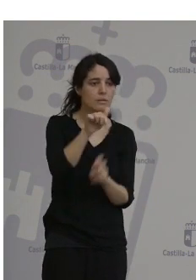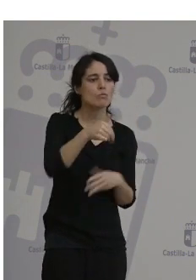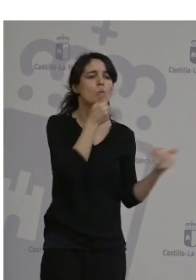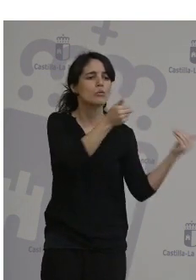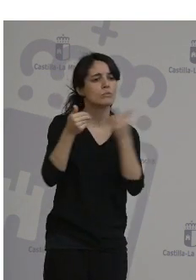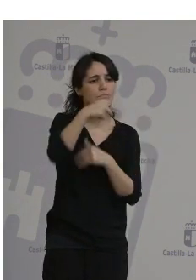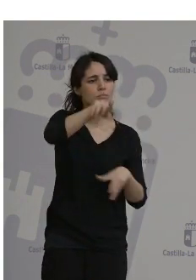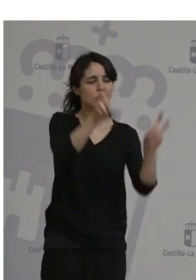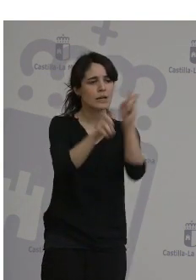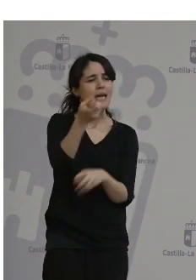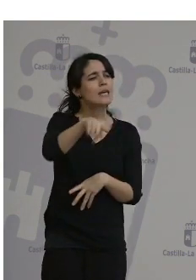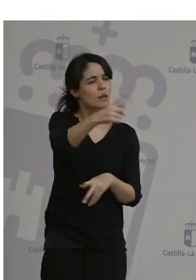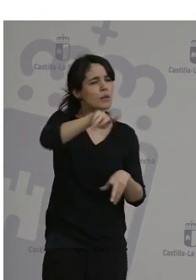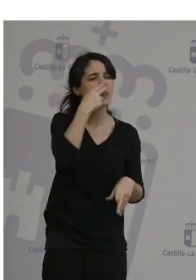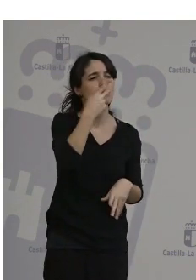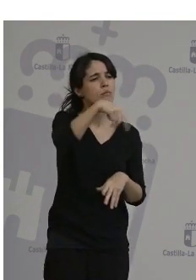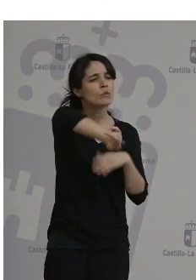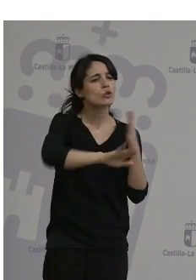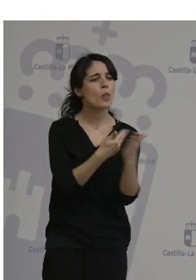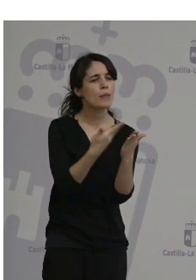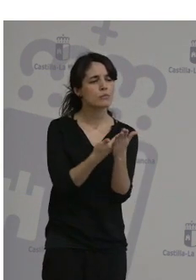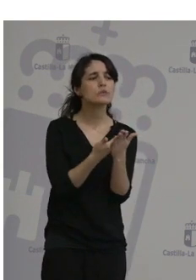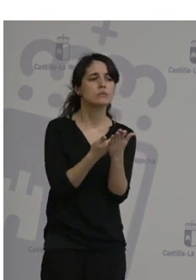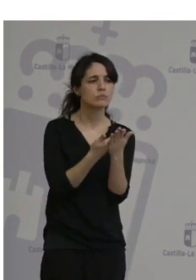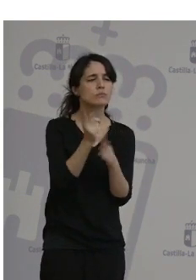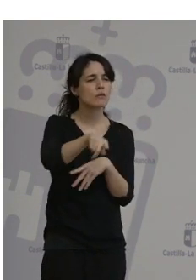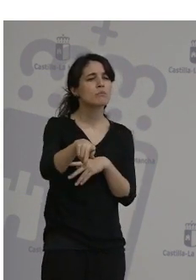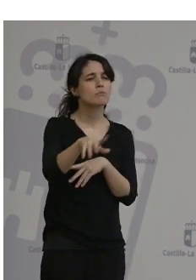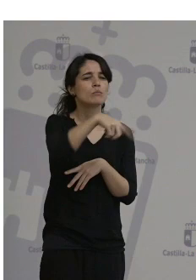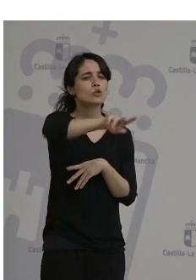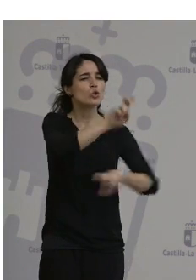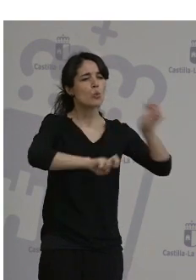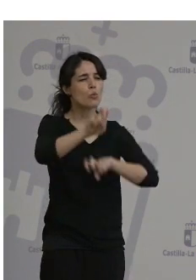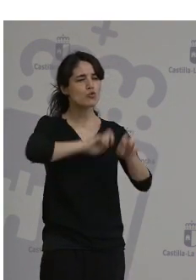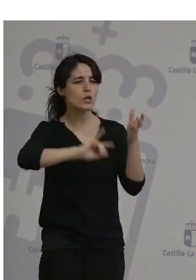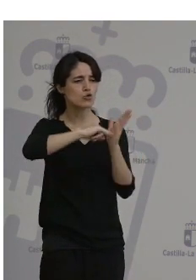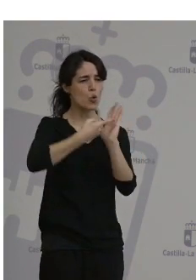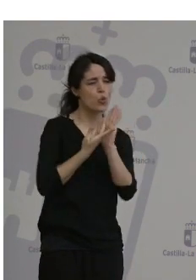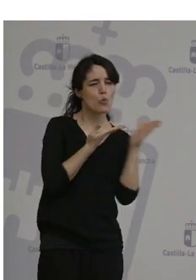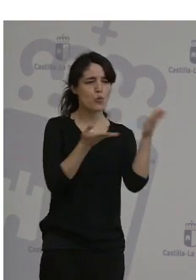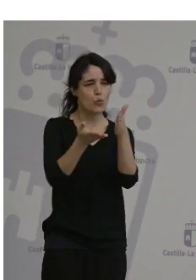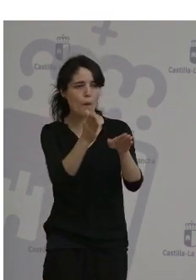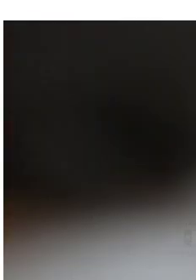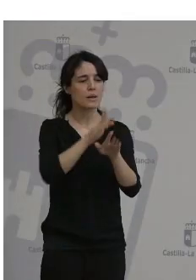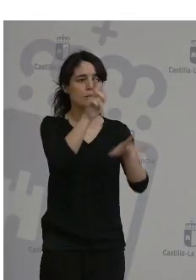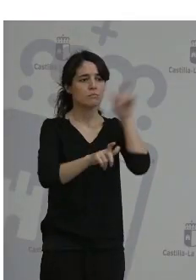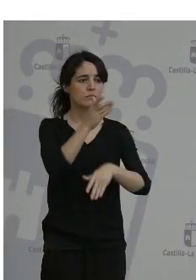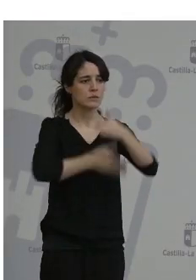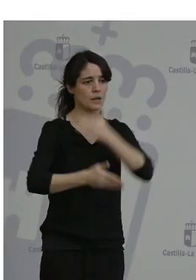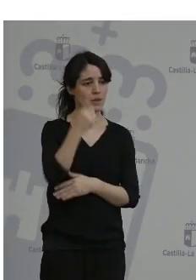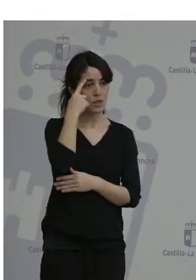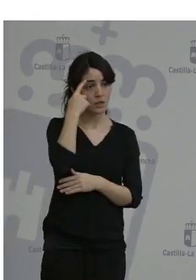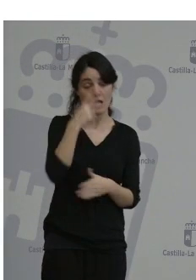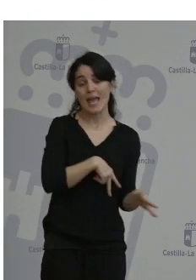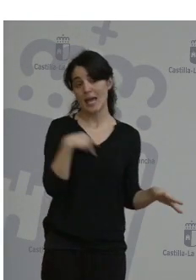y por el interés que demostráis en buscar cauces y soluciones al empleo de las personas con discapacidad intelectual, en general,